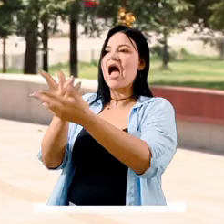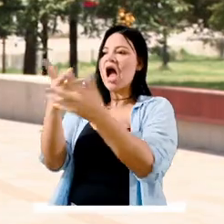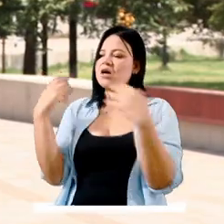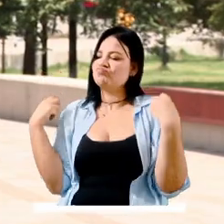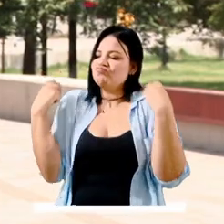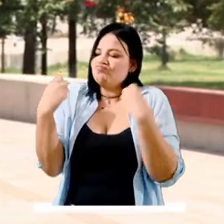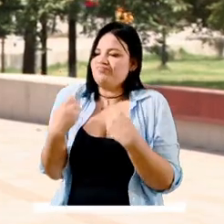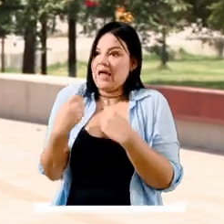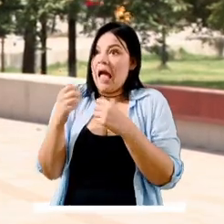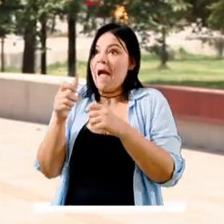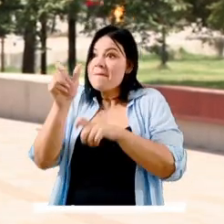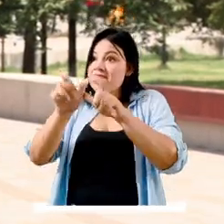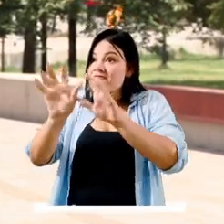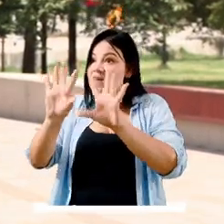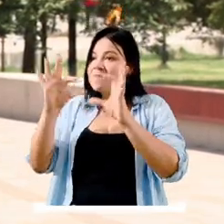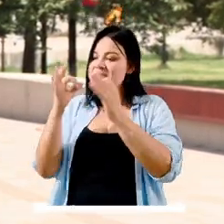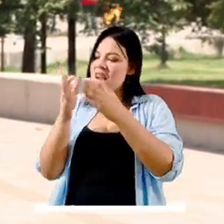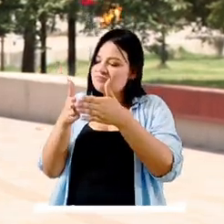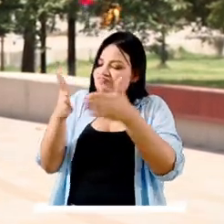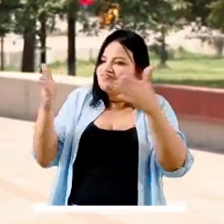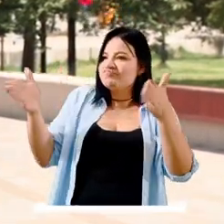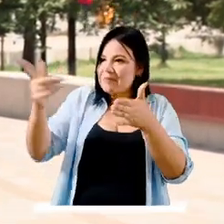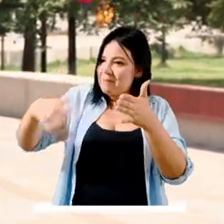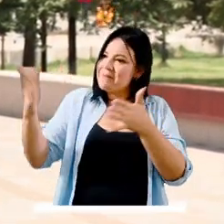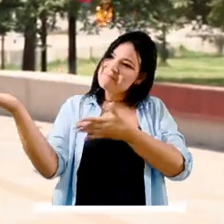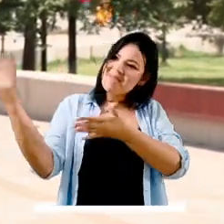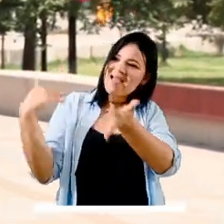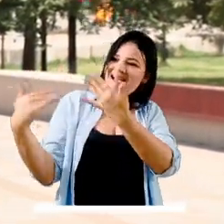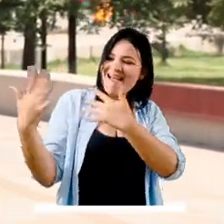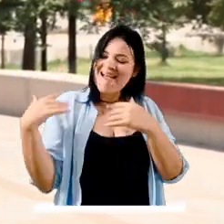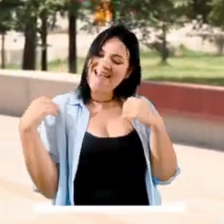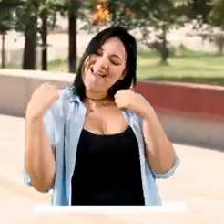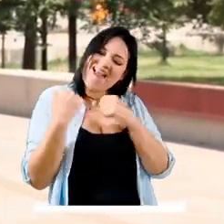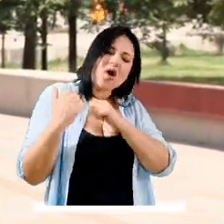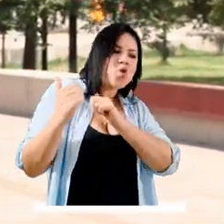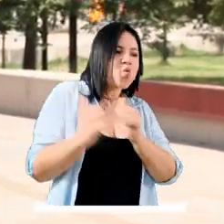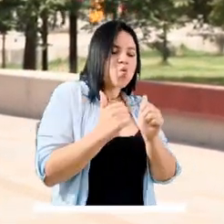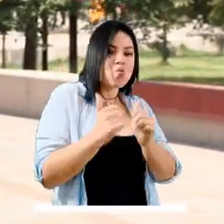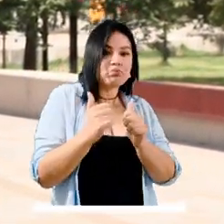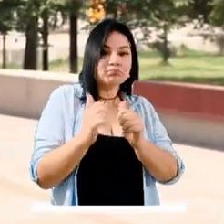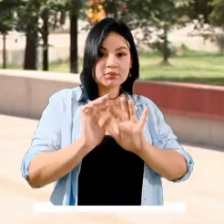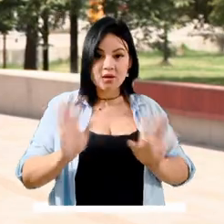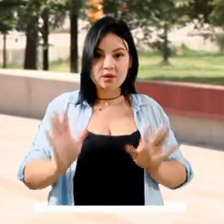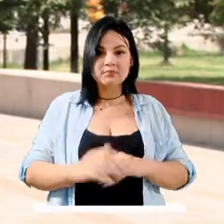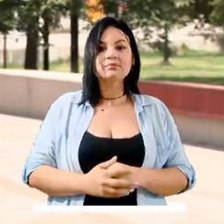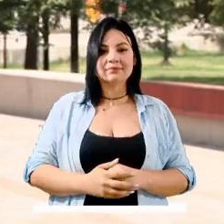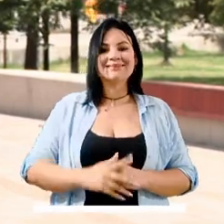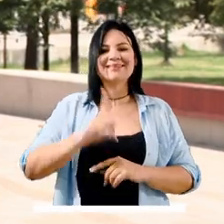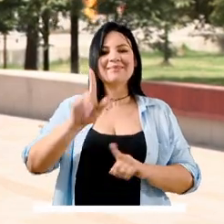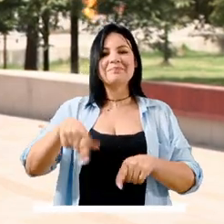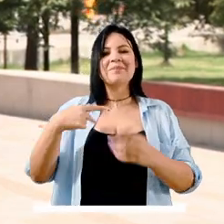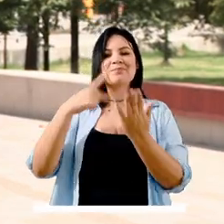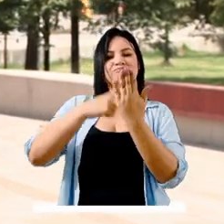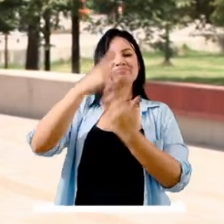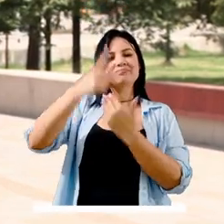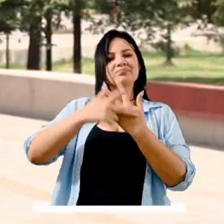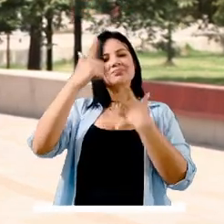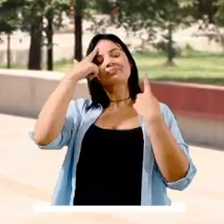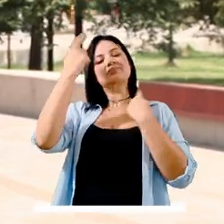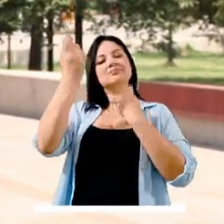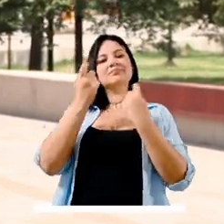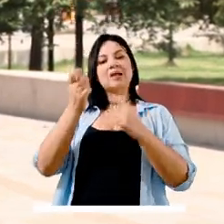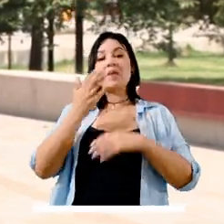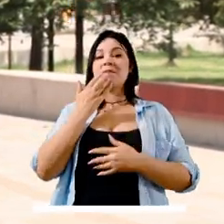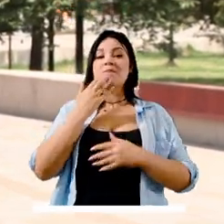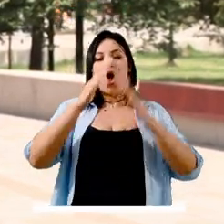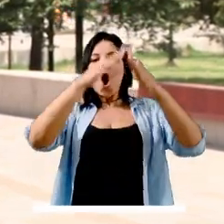la apertura para que más familias silleteras puedan estar justamente desfilando y acompañando a los silleteros, sino también, por ejemplo, en proyectos estratégicos que se han